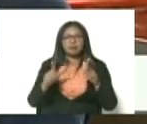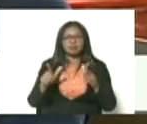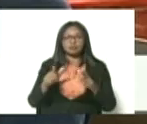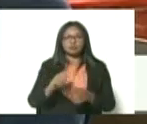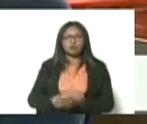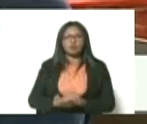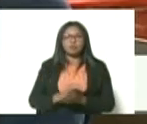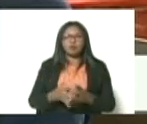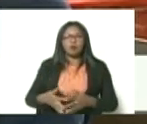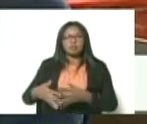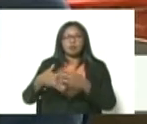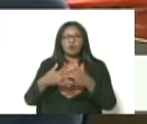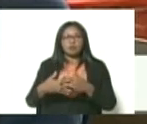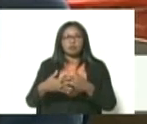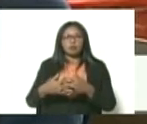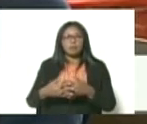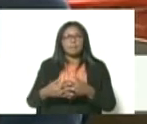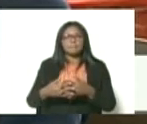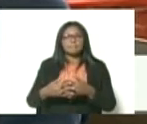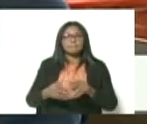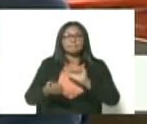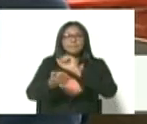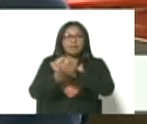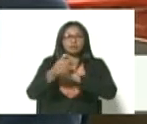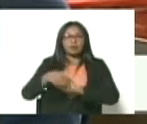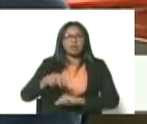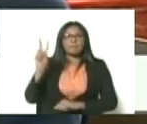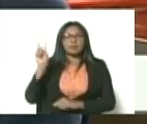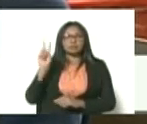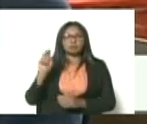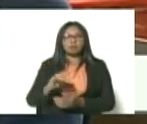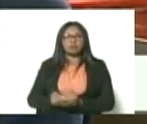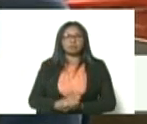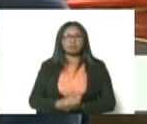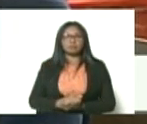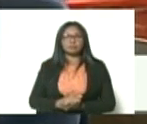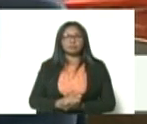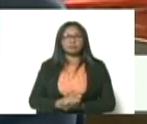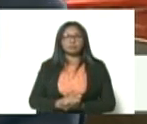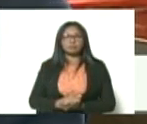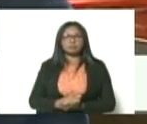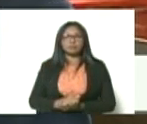los estadounidenses presos en Venezuela, como los exgerentes de Citgo y otros?